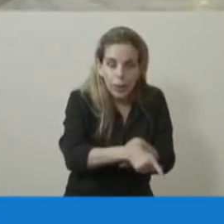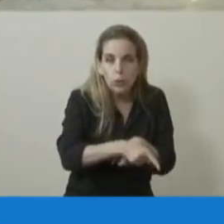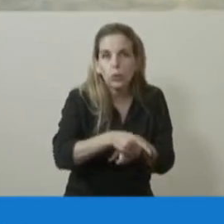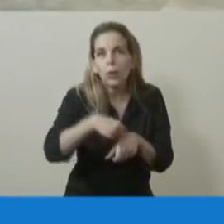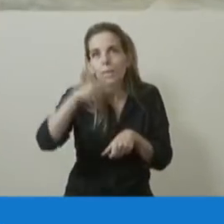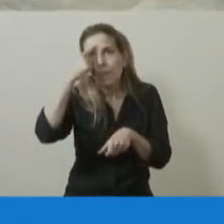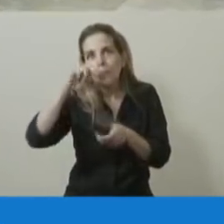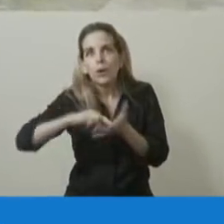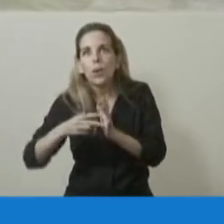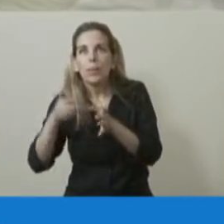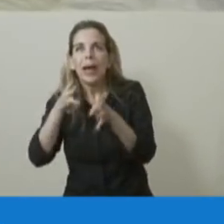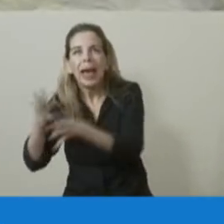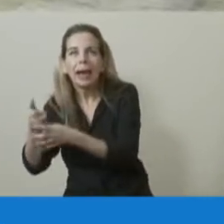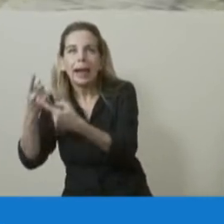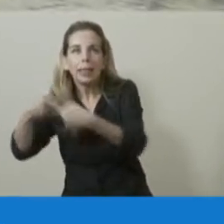parecen haber mermado.